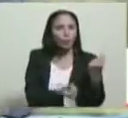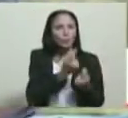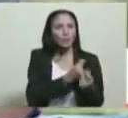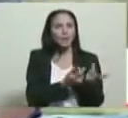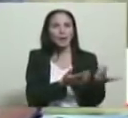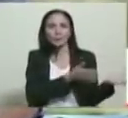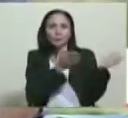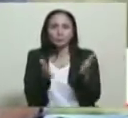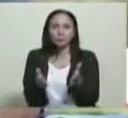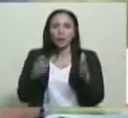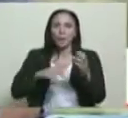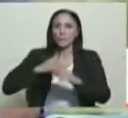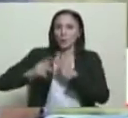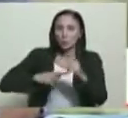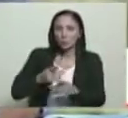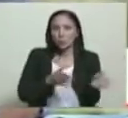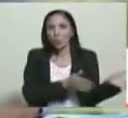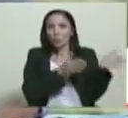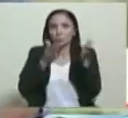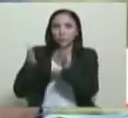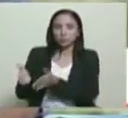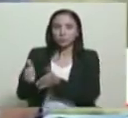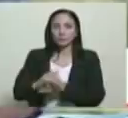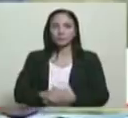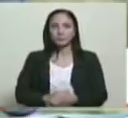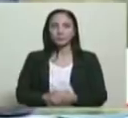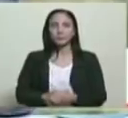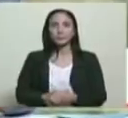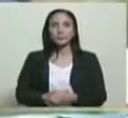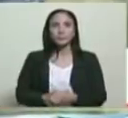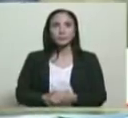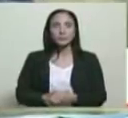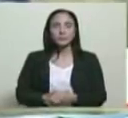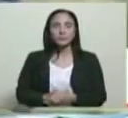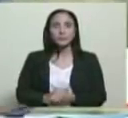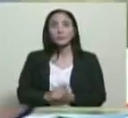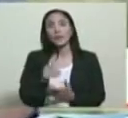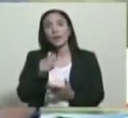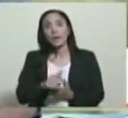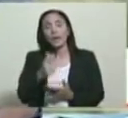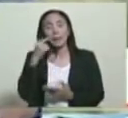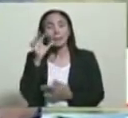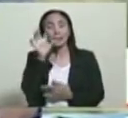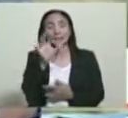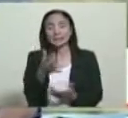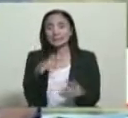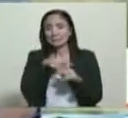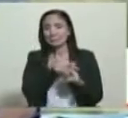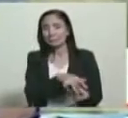es el tema productivo. Y veíamos tres palabras clave. Hoy nuestro país está sometido